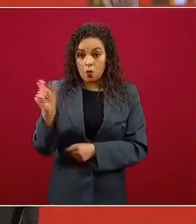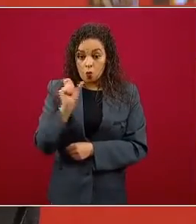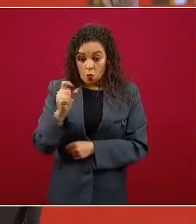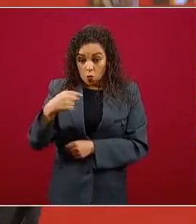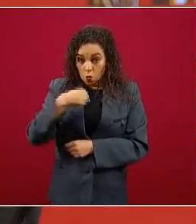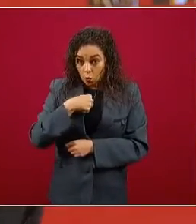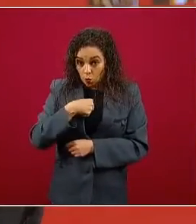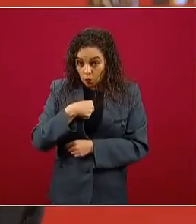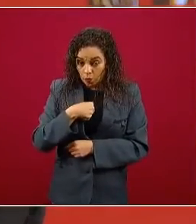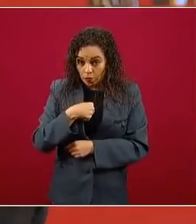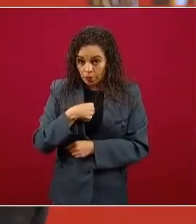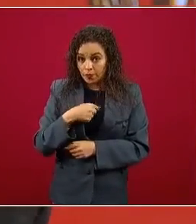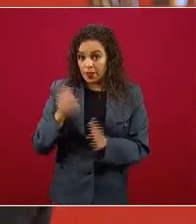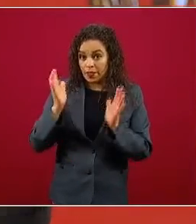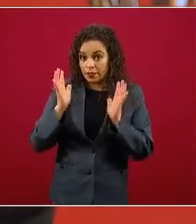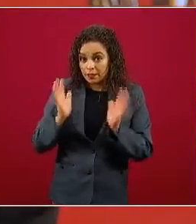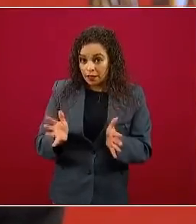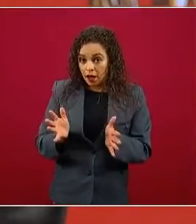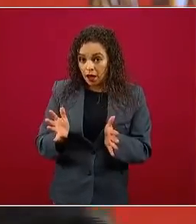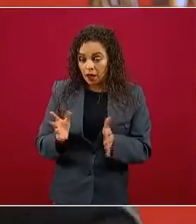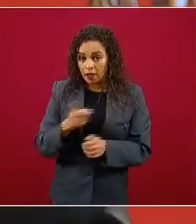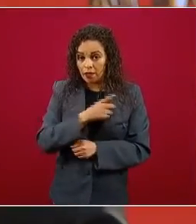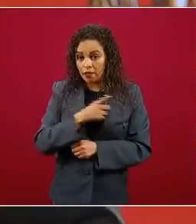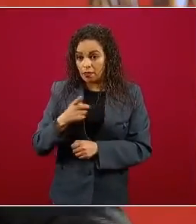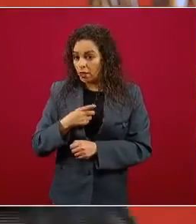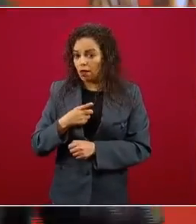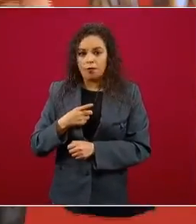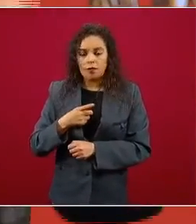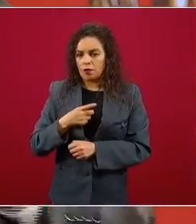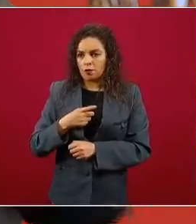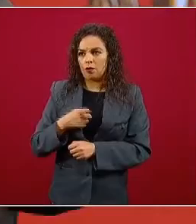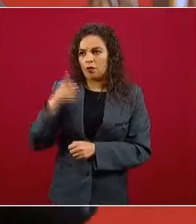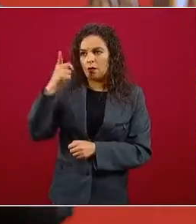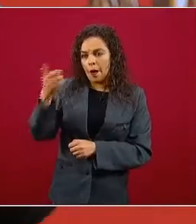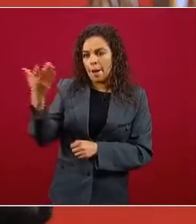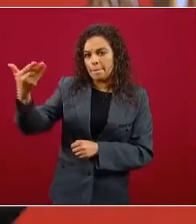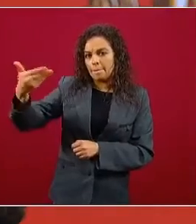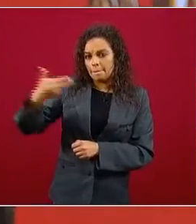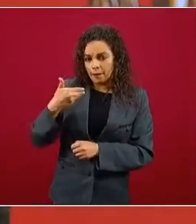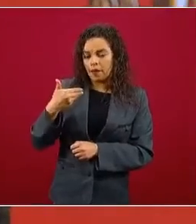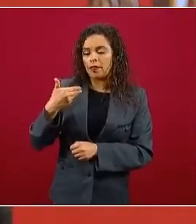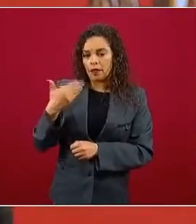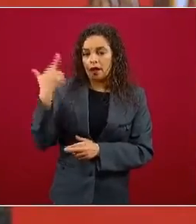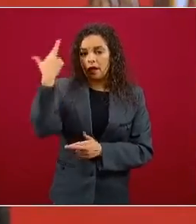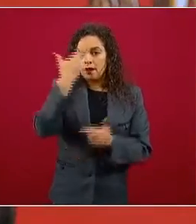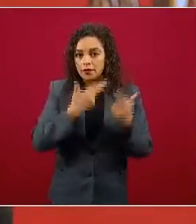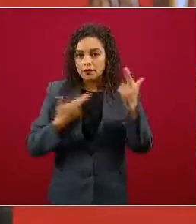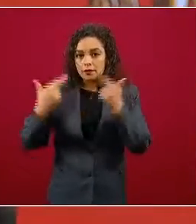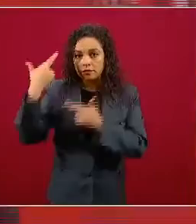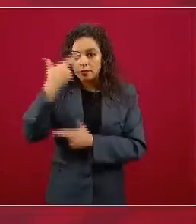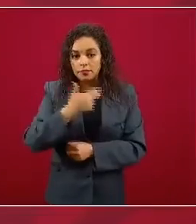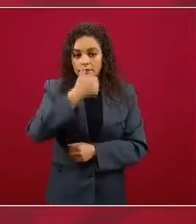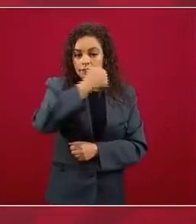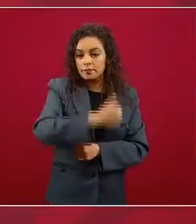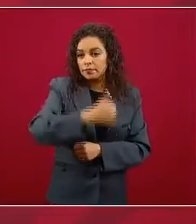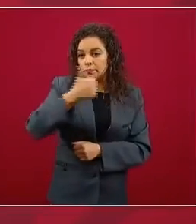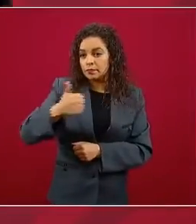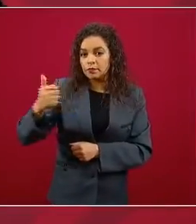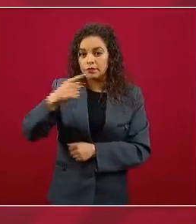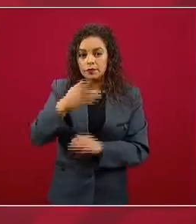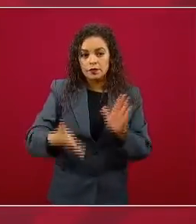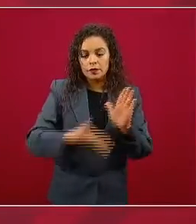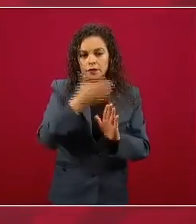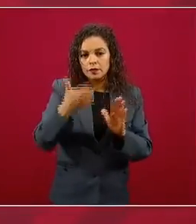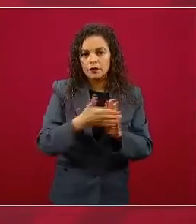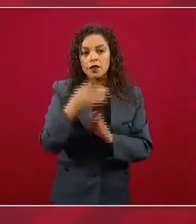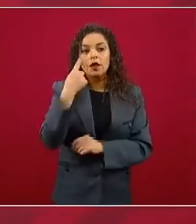nosotros tenemos, nosotros estamos haciendo, porque así lo ha pedido él, revisando cada una de esas obras, la continuidad de ellas con todos